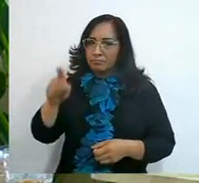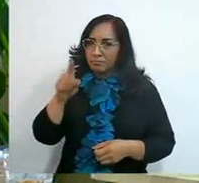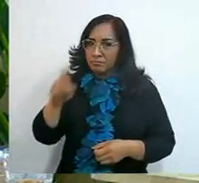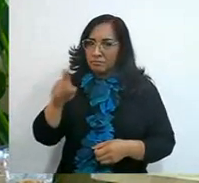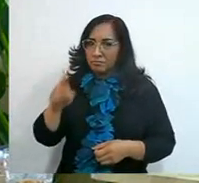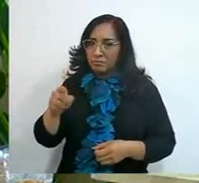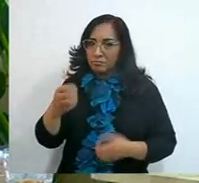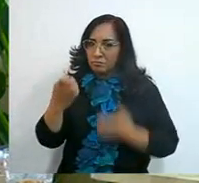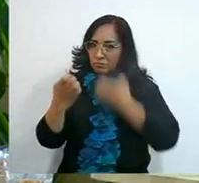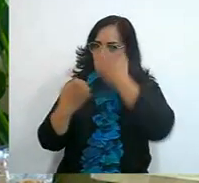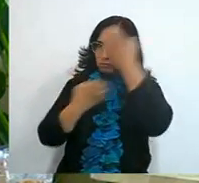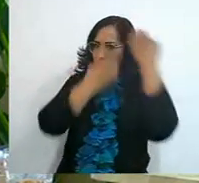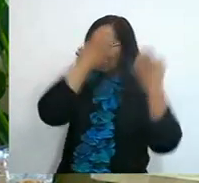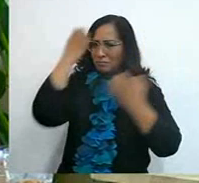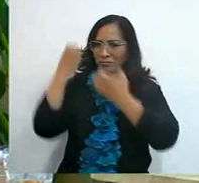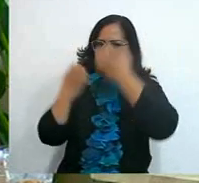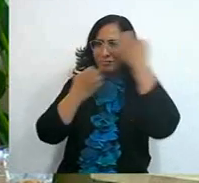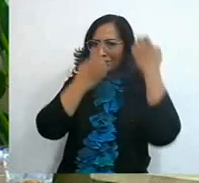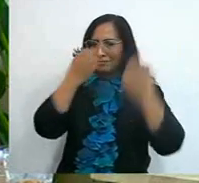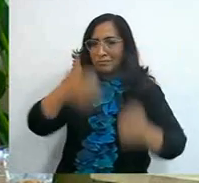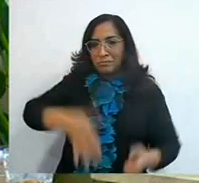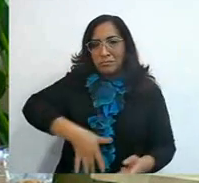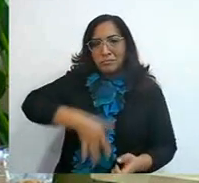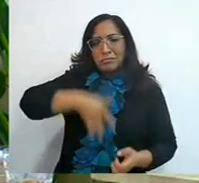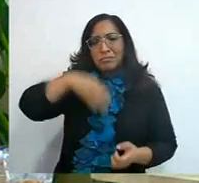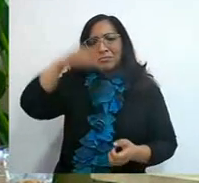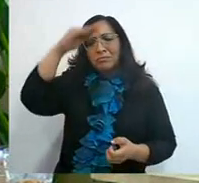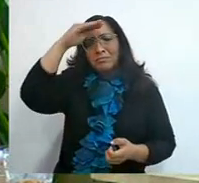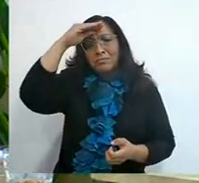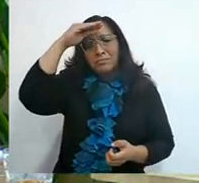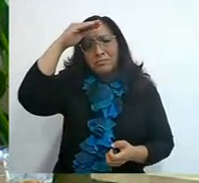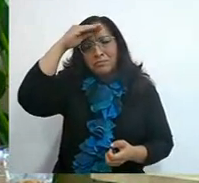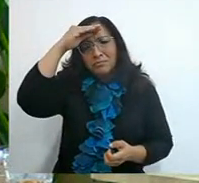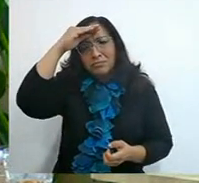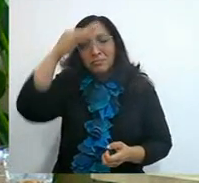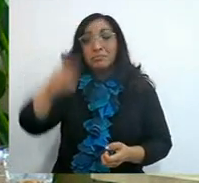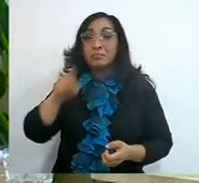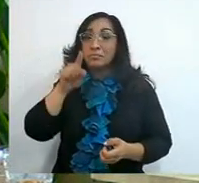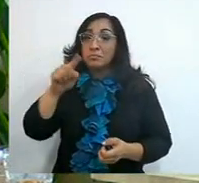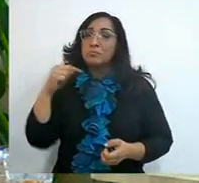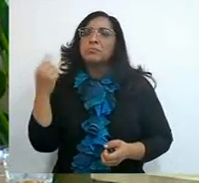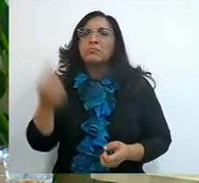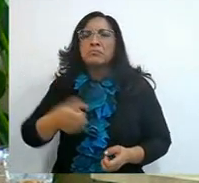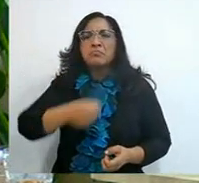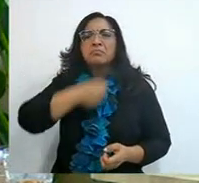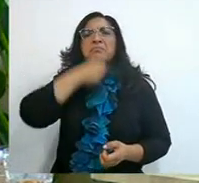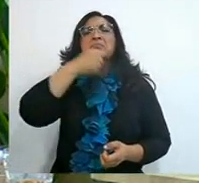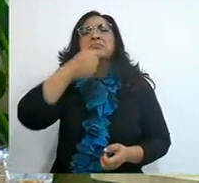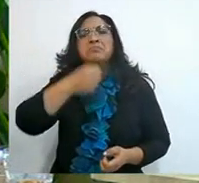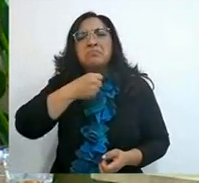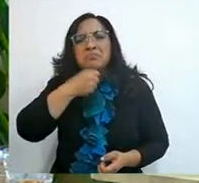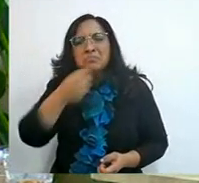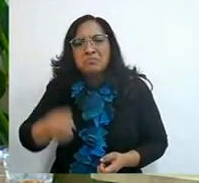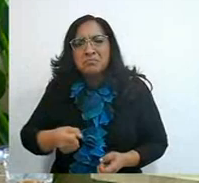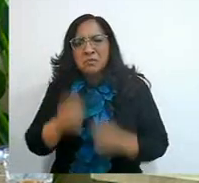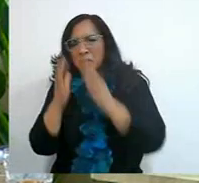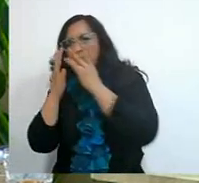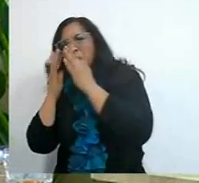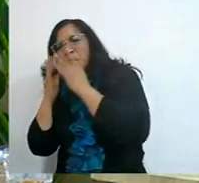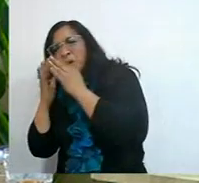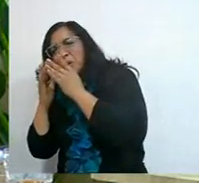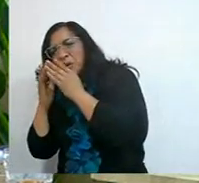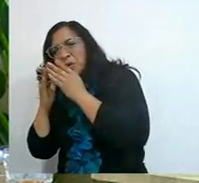ustedes de esas personas llamadas perversas, chismosa, intrigante, que levanta